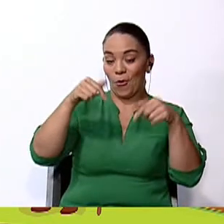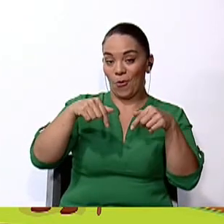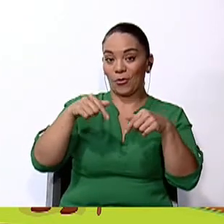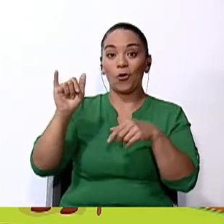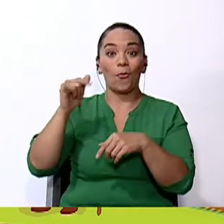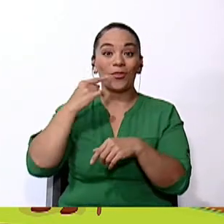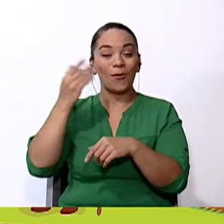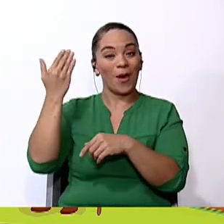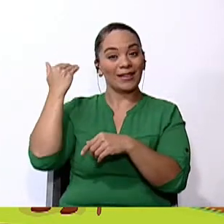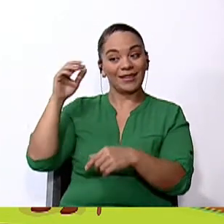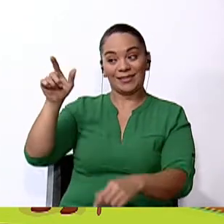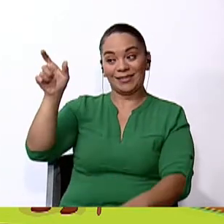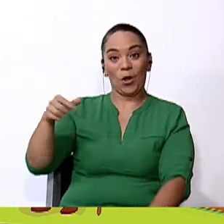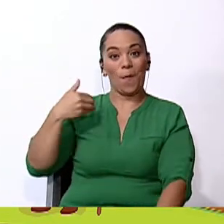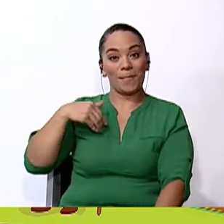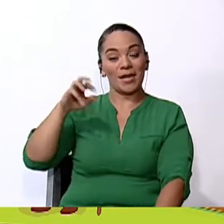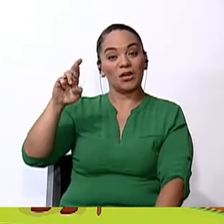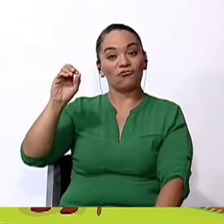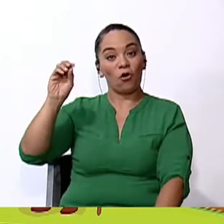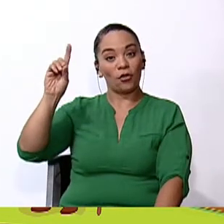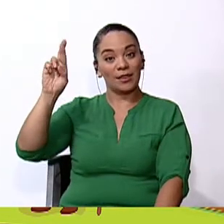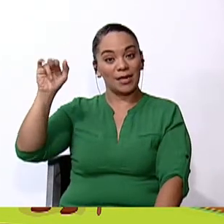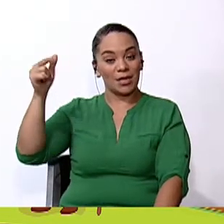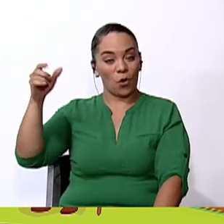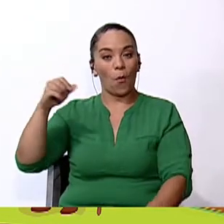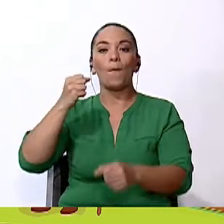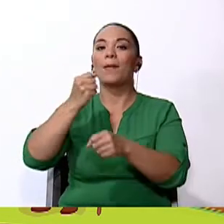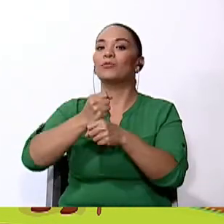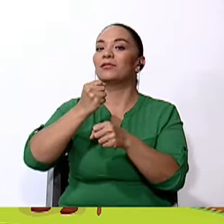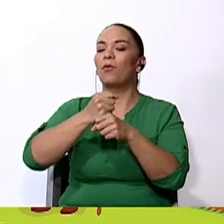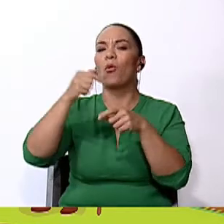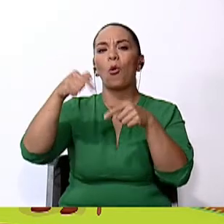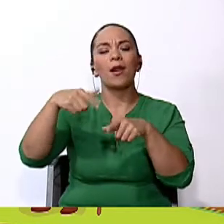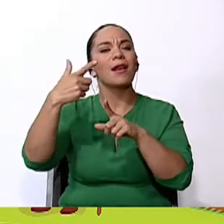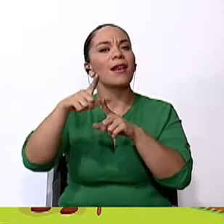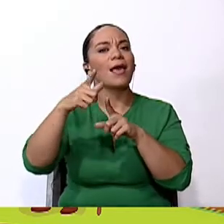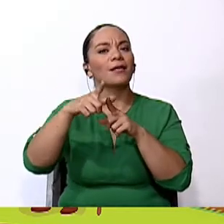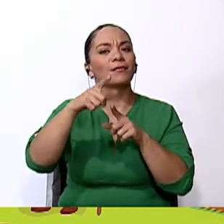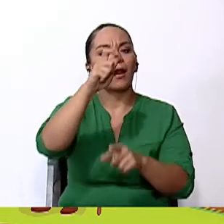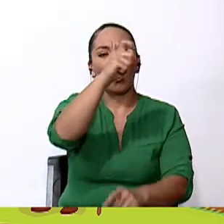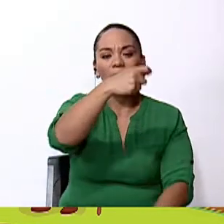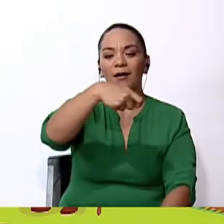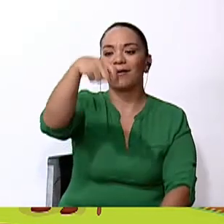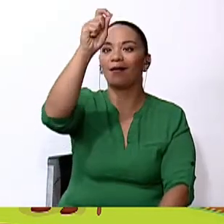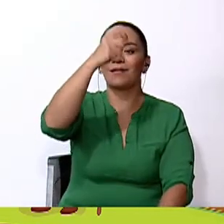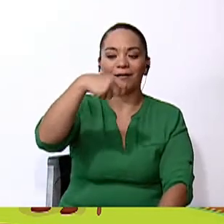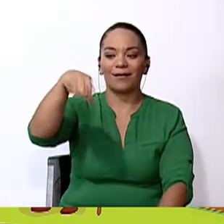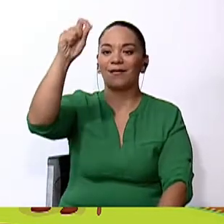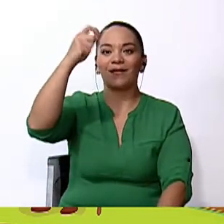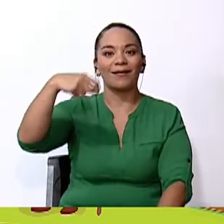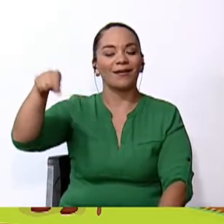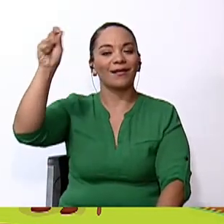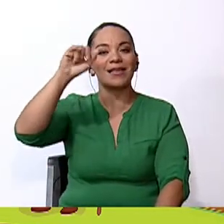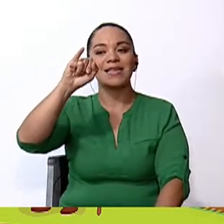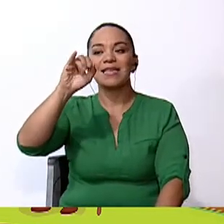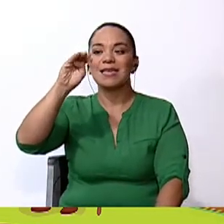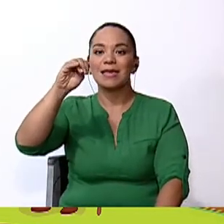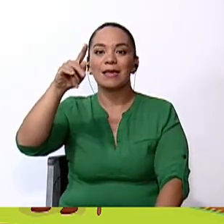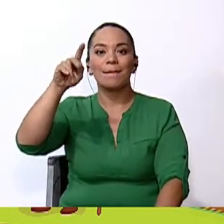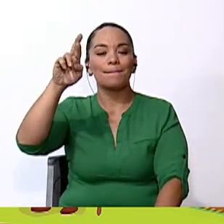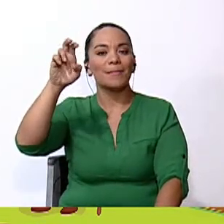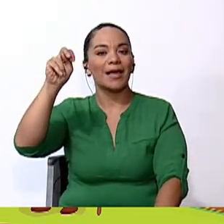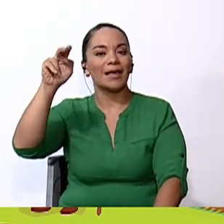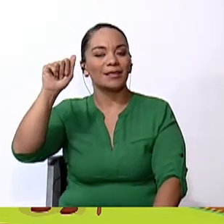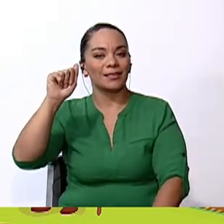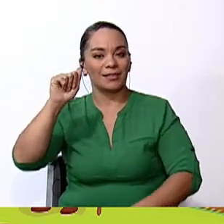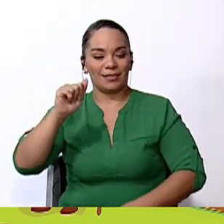Rodrigo, vamos a trabajar con la letra imprenta. La imprenta es esa letra que aparece generalmente en los libros,